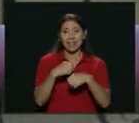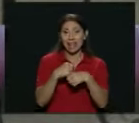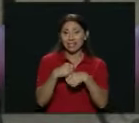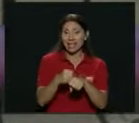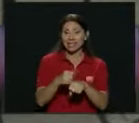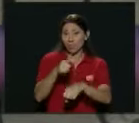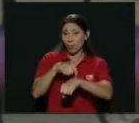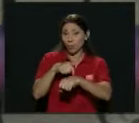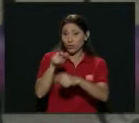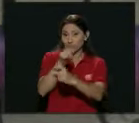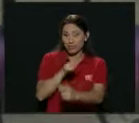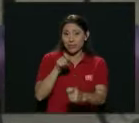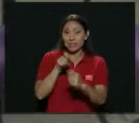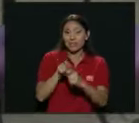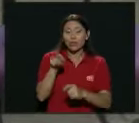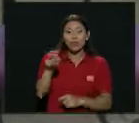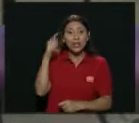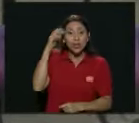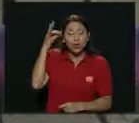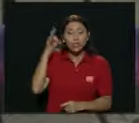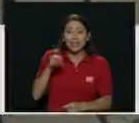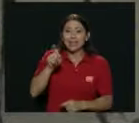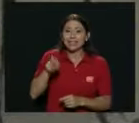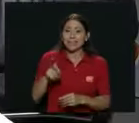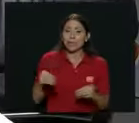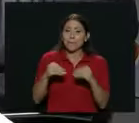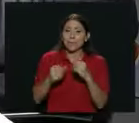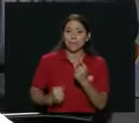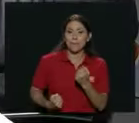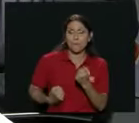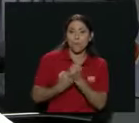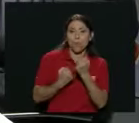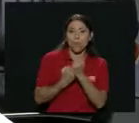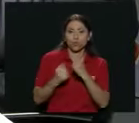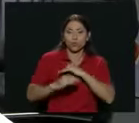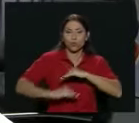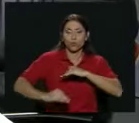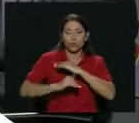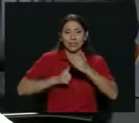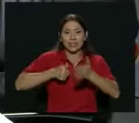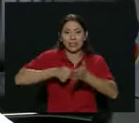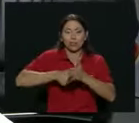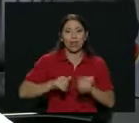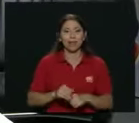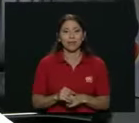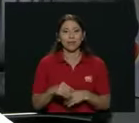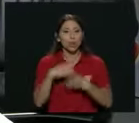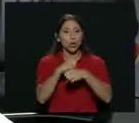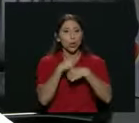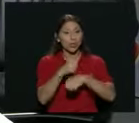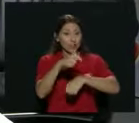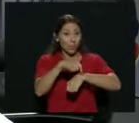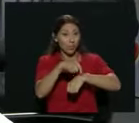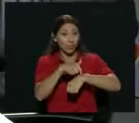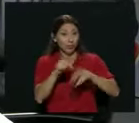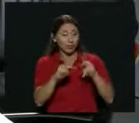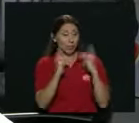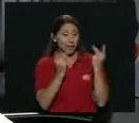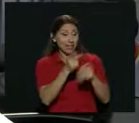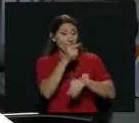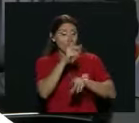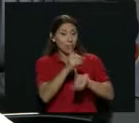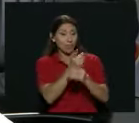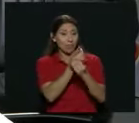momentos precisos donde él considera que requiere más apoyo de su base electoral, los hace en momentos en los que el Partido Demócrata ha